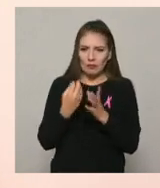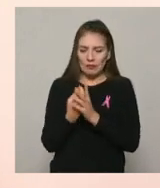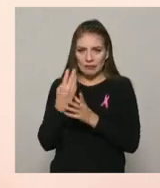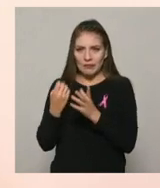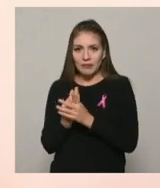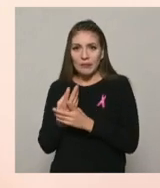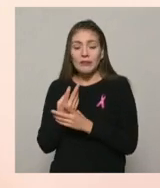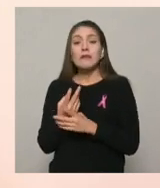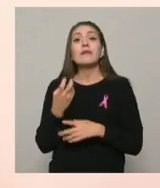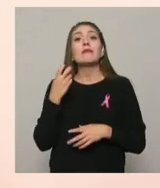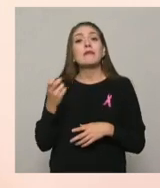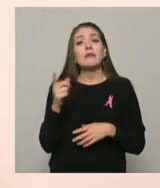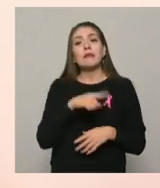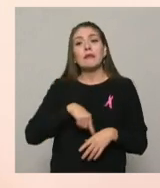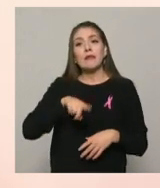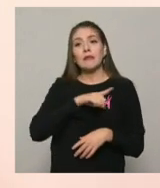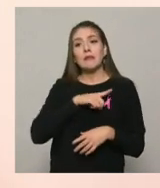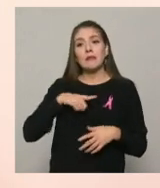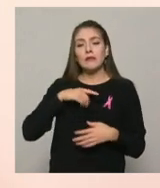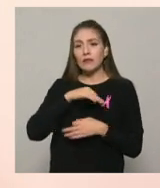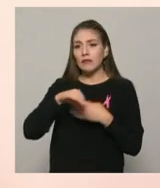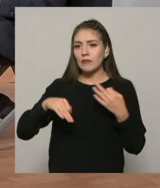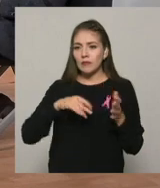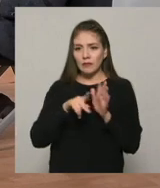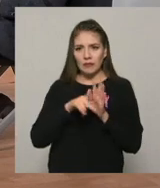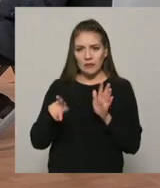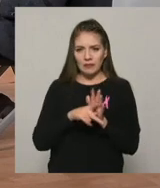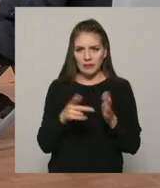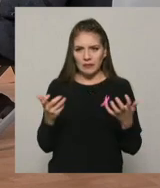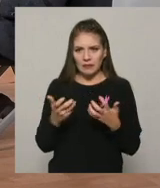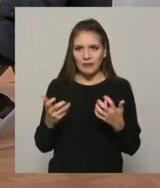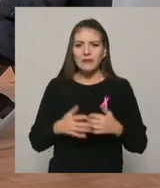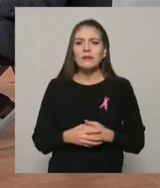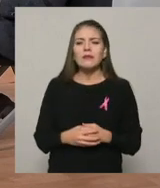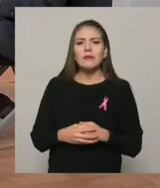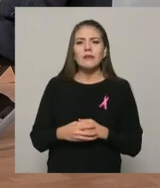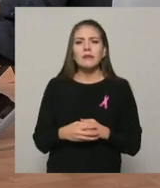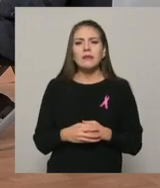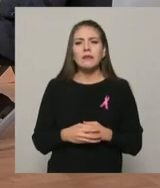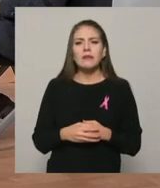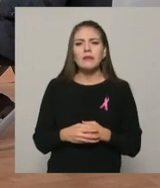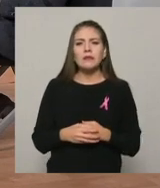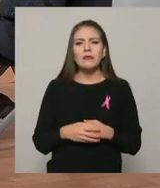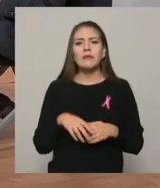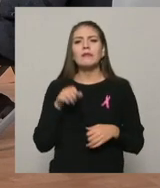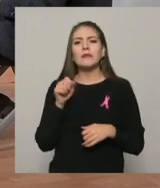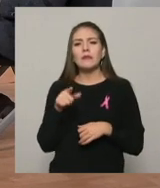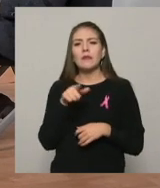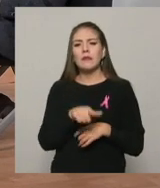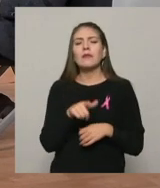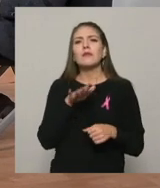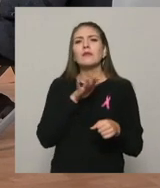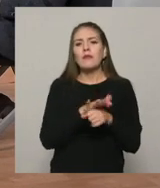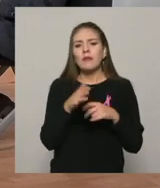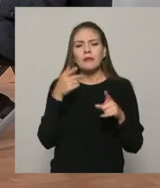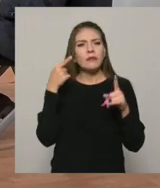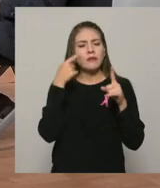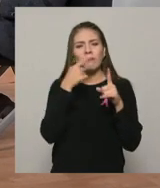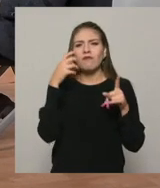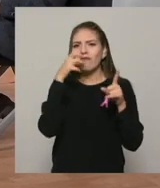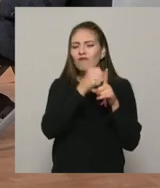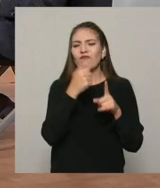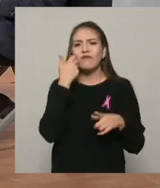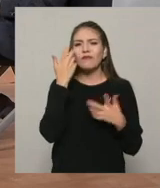deberíamos de asumir todos los periodistas en México. ¿Y cuál es el reto institucional, Antimio, en la 4T, de la 4T ante el periodismo científico,